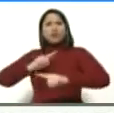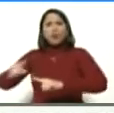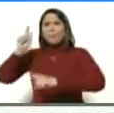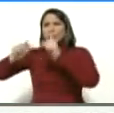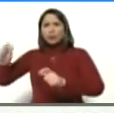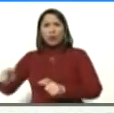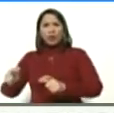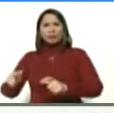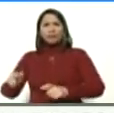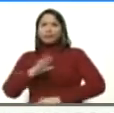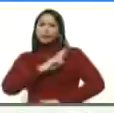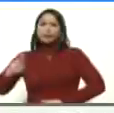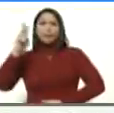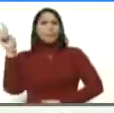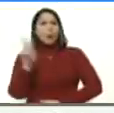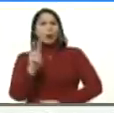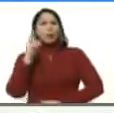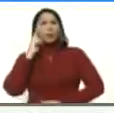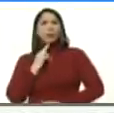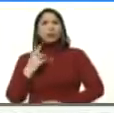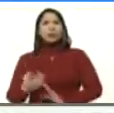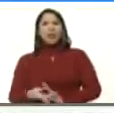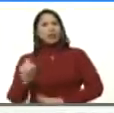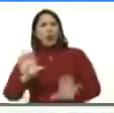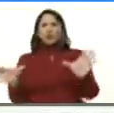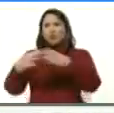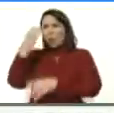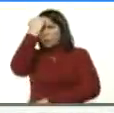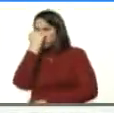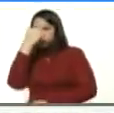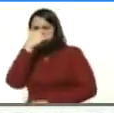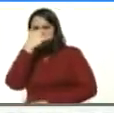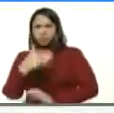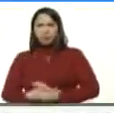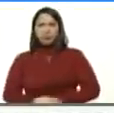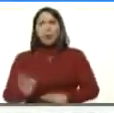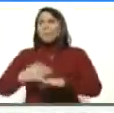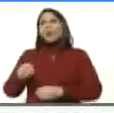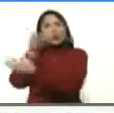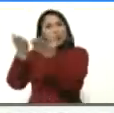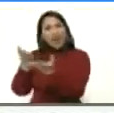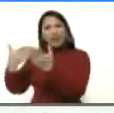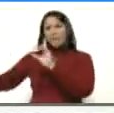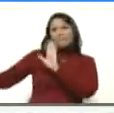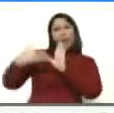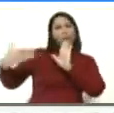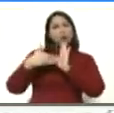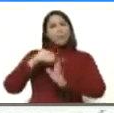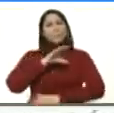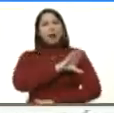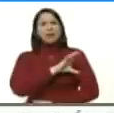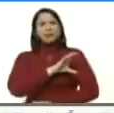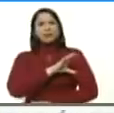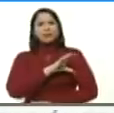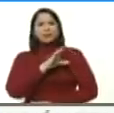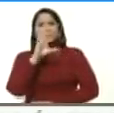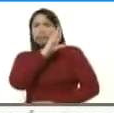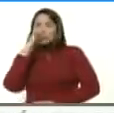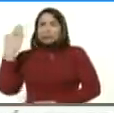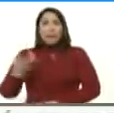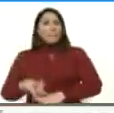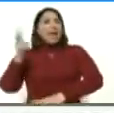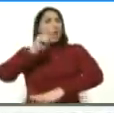la República Bolivariana de Venezuela, no una banda de criminales, porque ustedes están atacando al país en medio de la